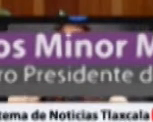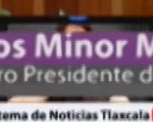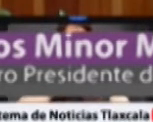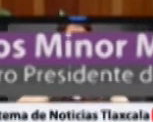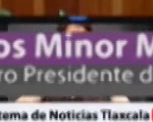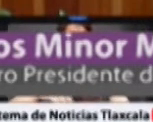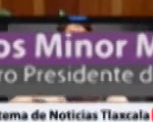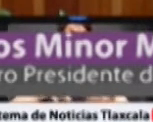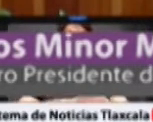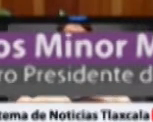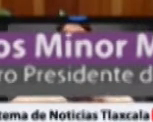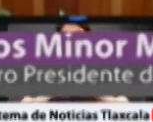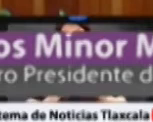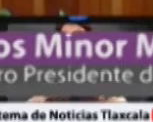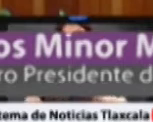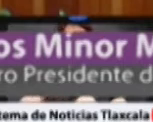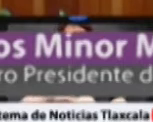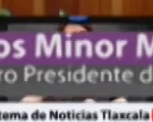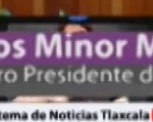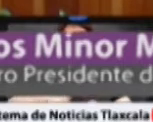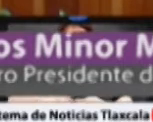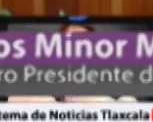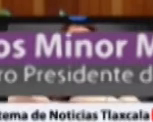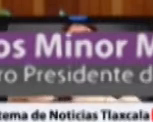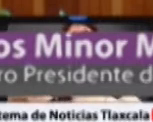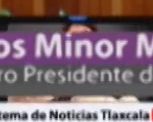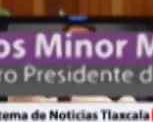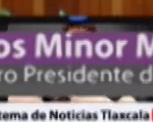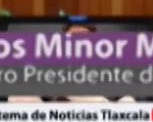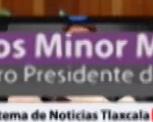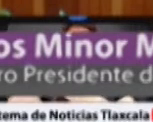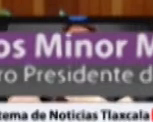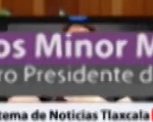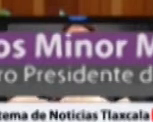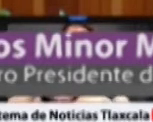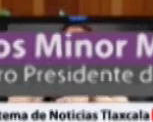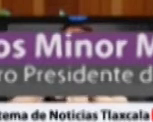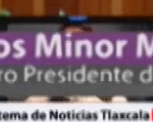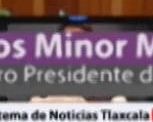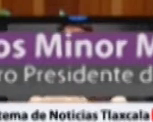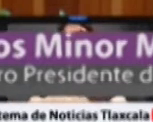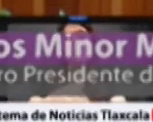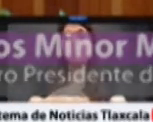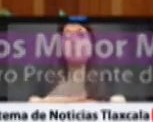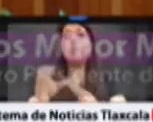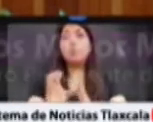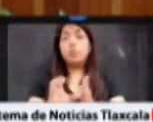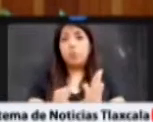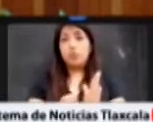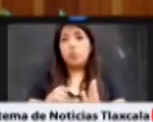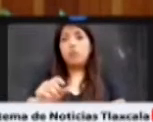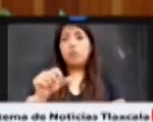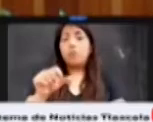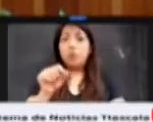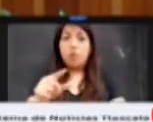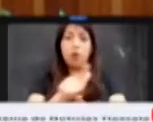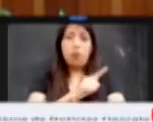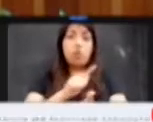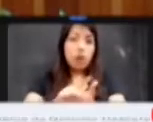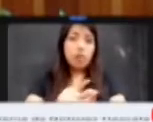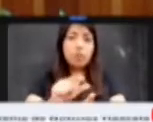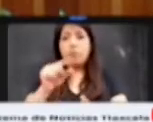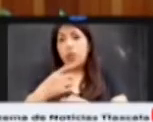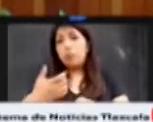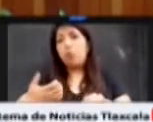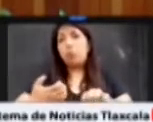Elecciones, protesto guardar y hacer guardar la Constitución de los Estados Unidos Mexicanos, la particular del Estado, las leyes